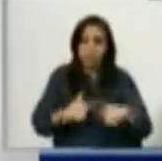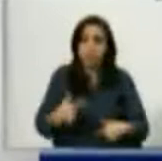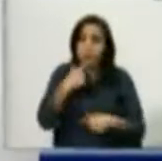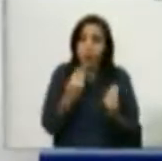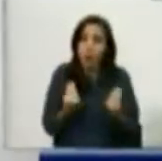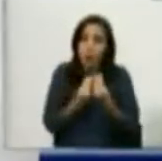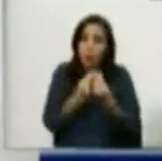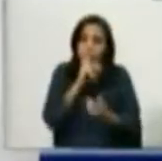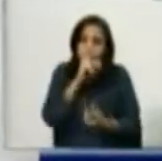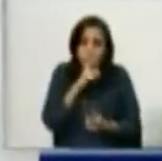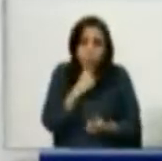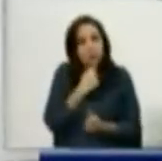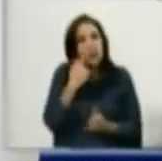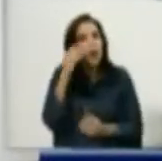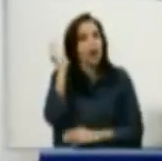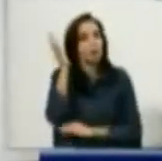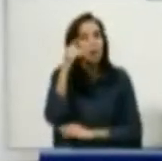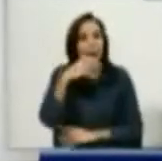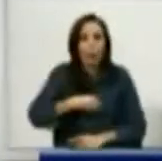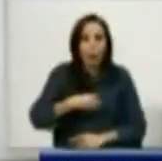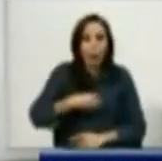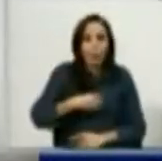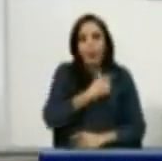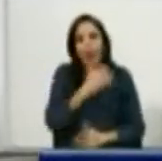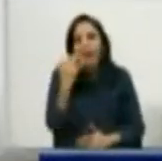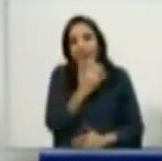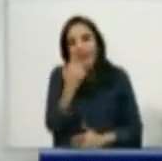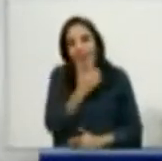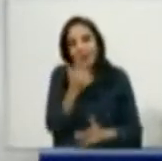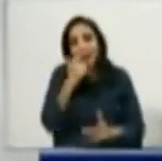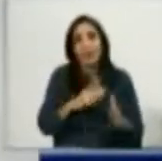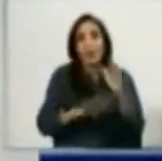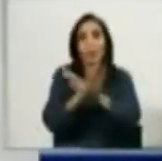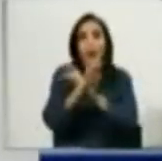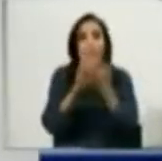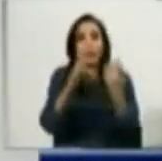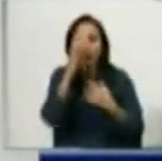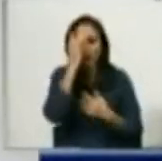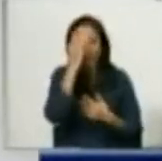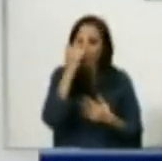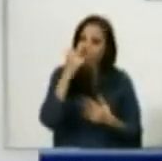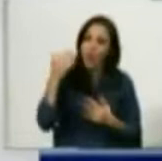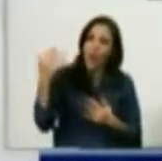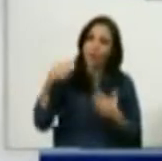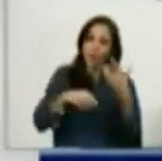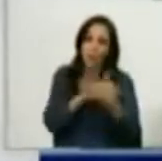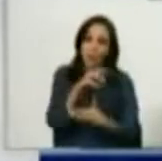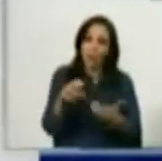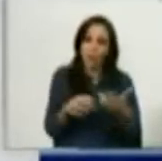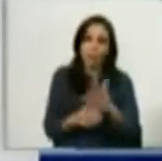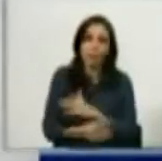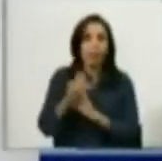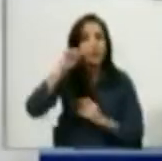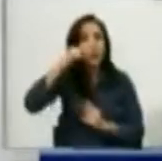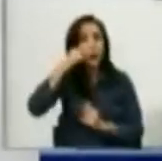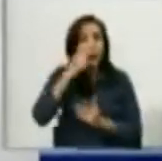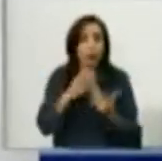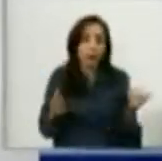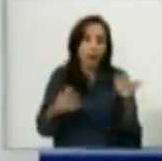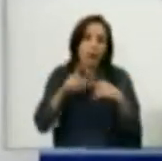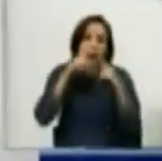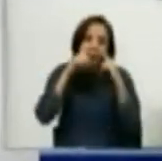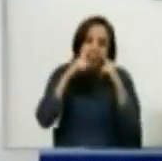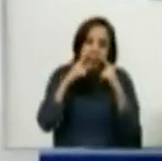echando cuentos comiquísimo de los Enredos del cuatro de febrero recuerdo que pasamos de llorar de tristeza